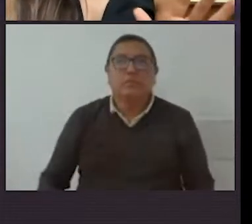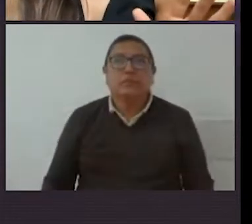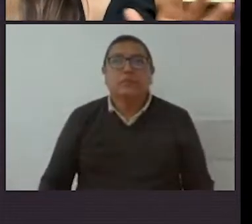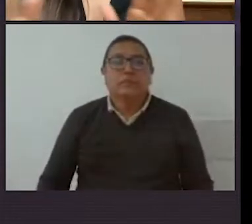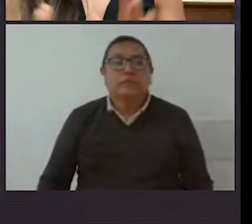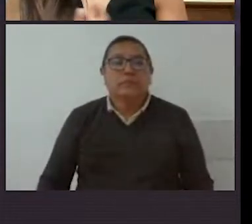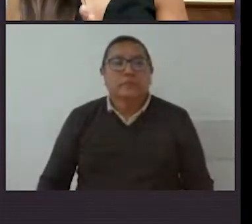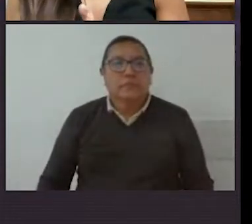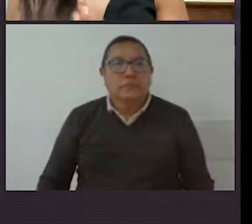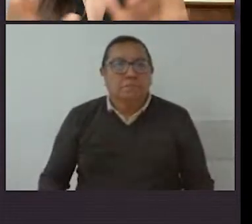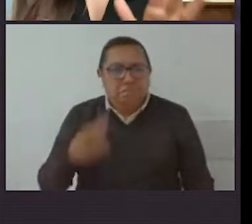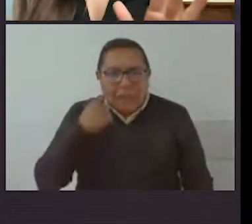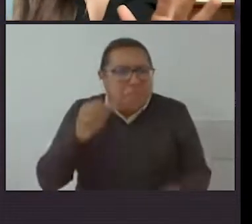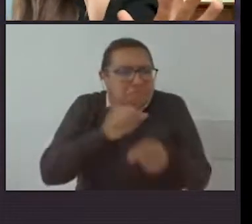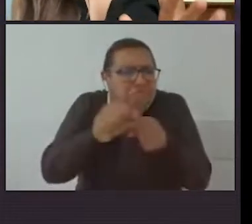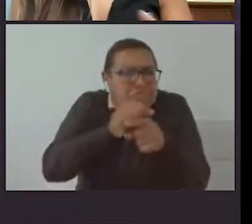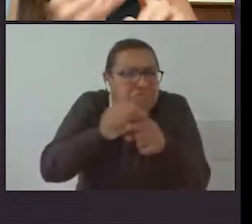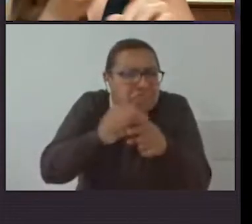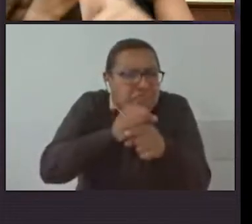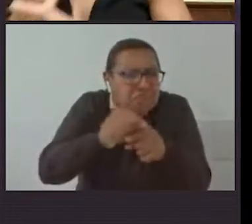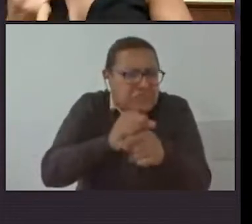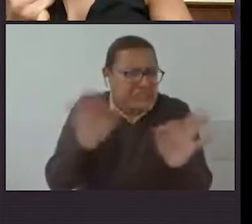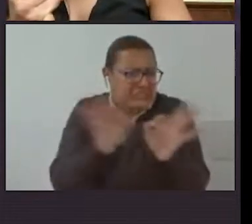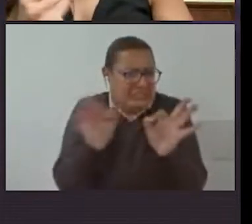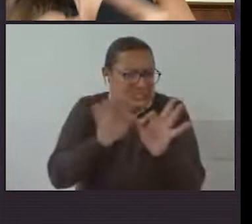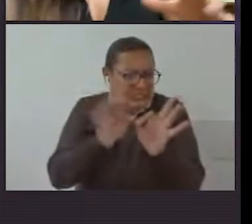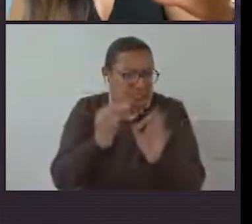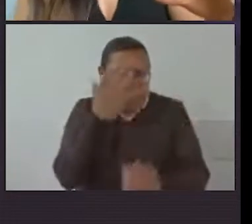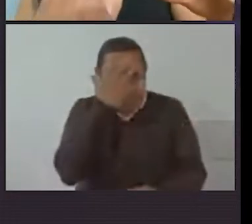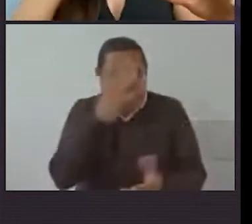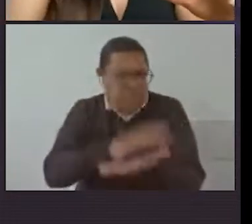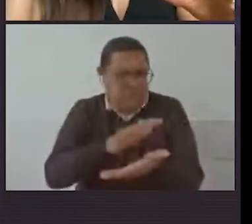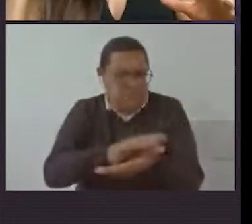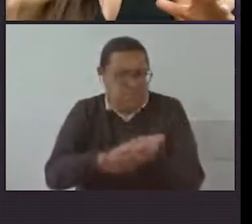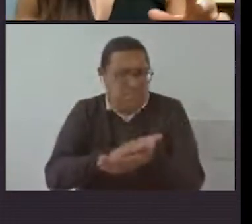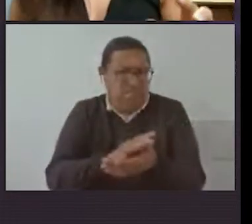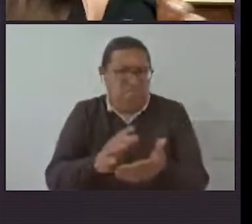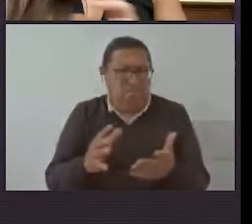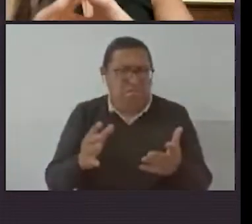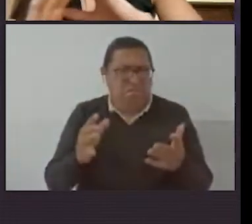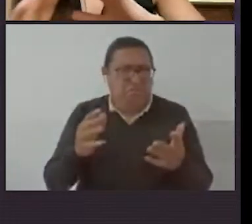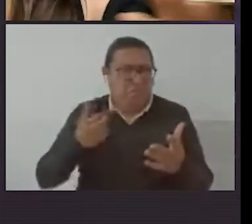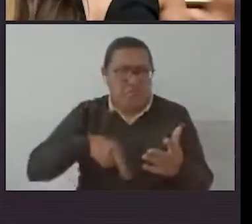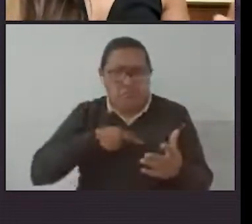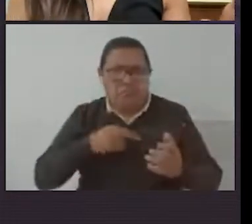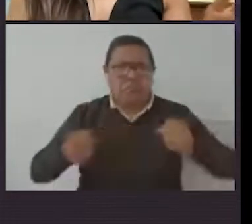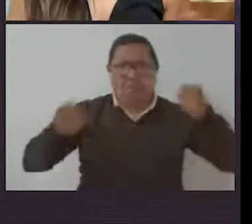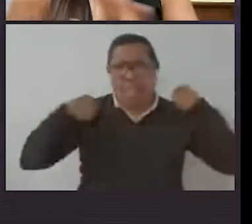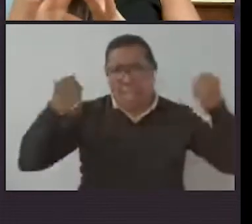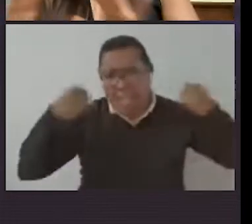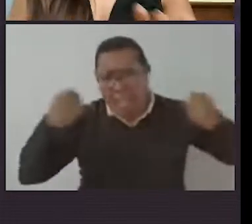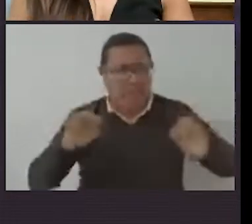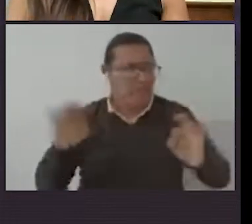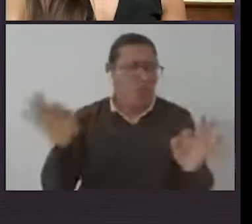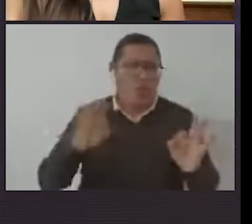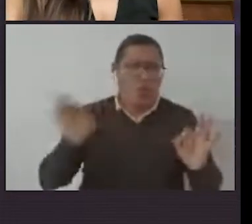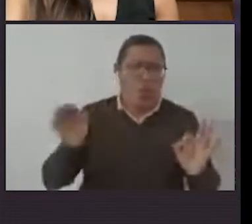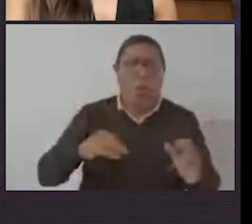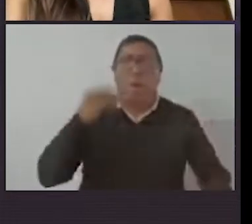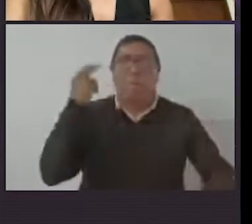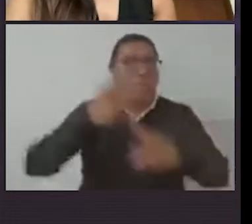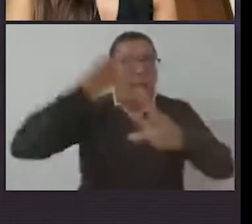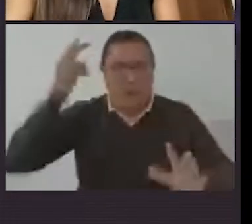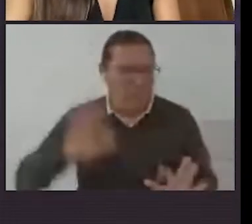va a ser un ejercicio para que te des cuenta. Es muy sencillo, no vamos a hacer deportes, no te vas a poner en peligro, no va a pasar